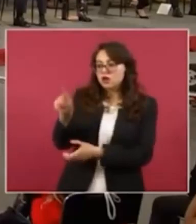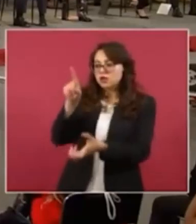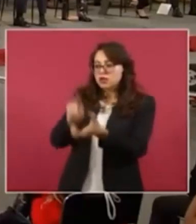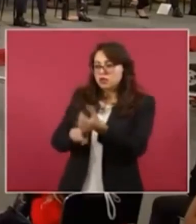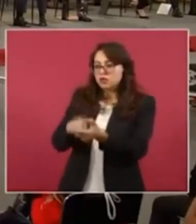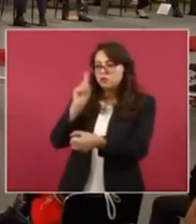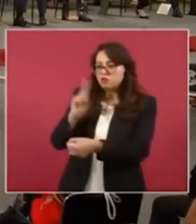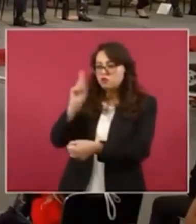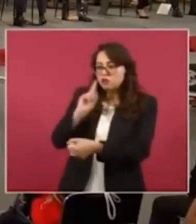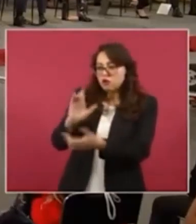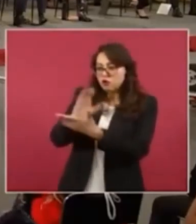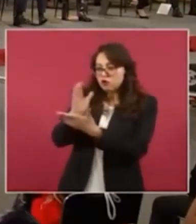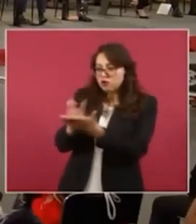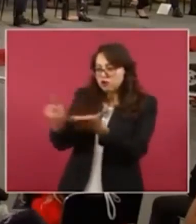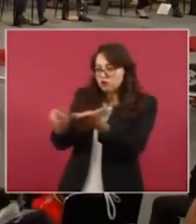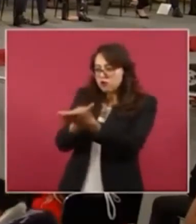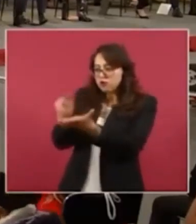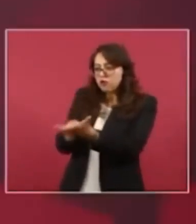García Luna.